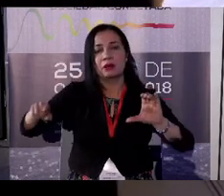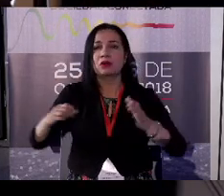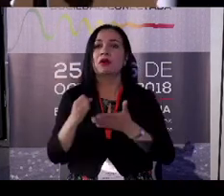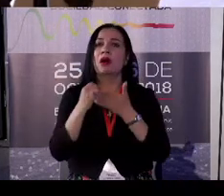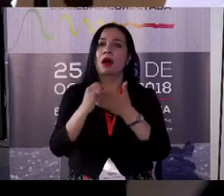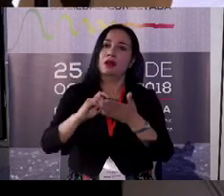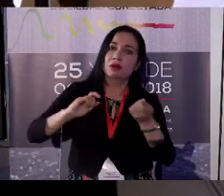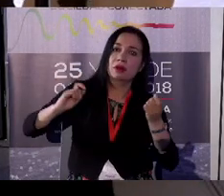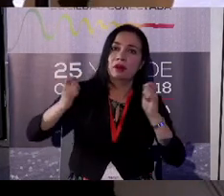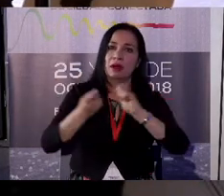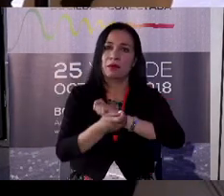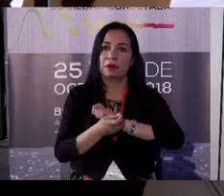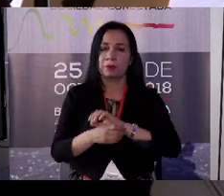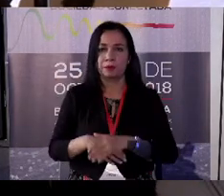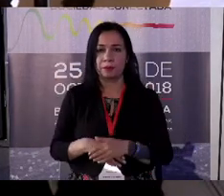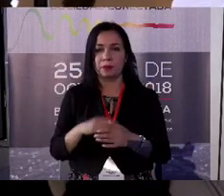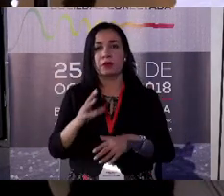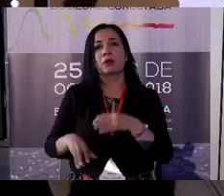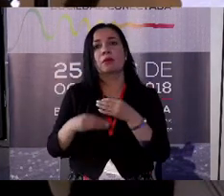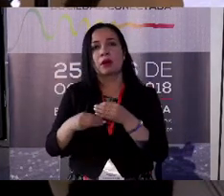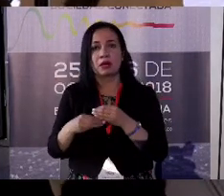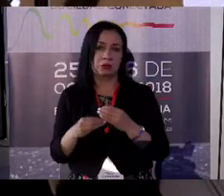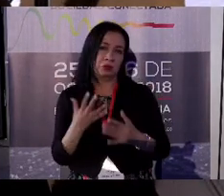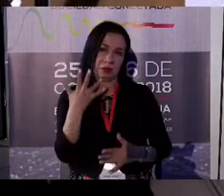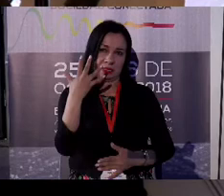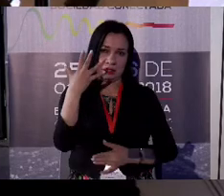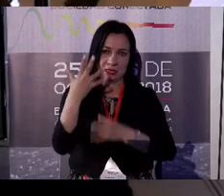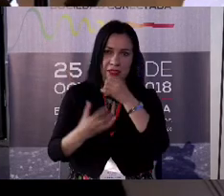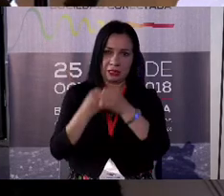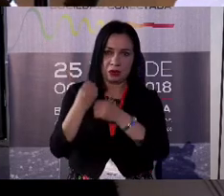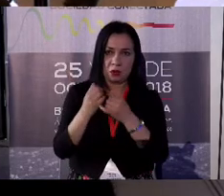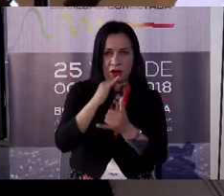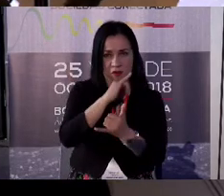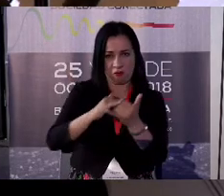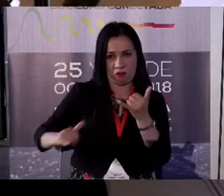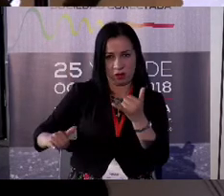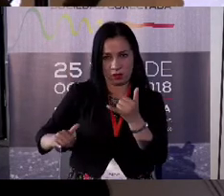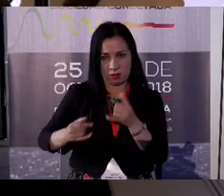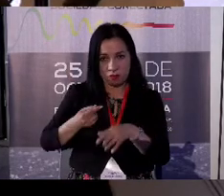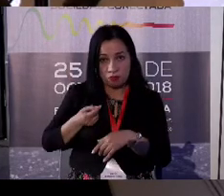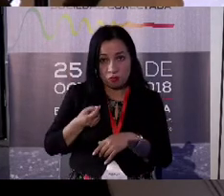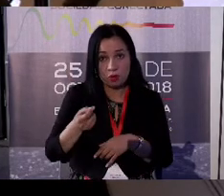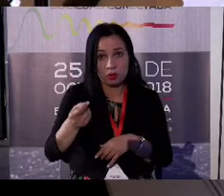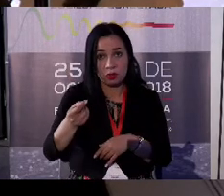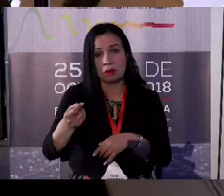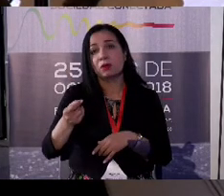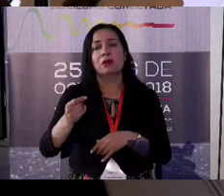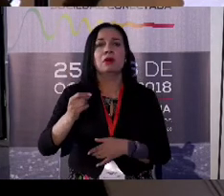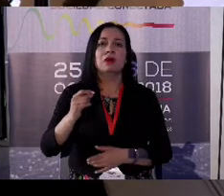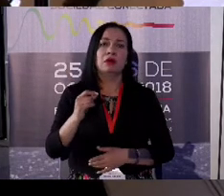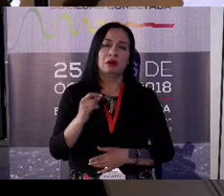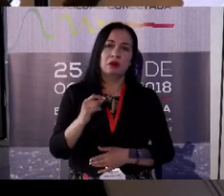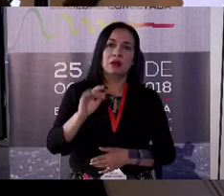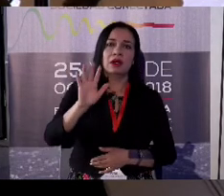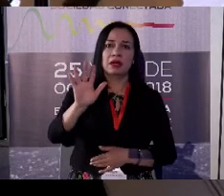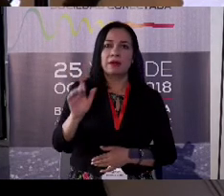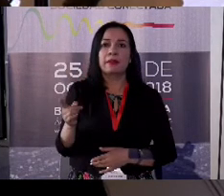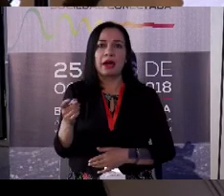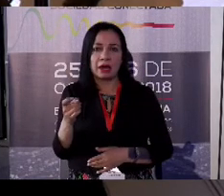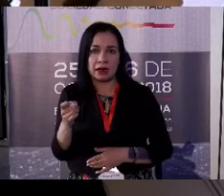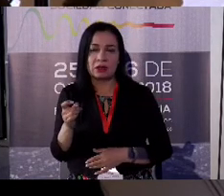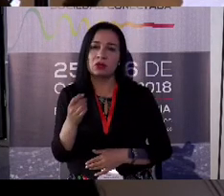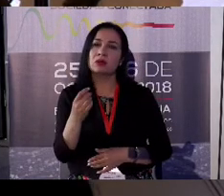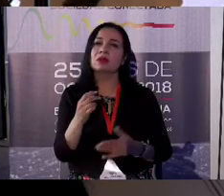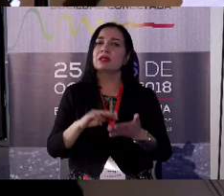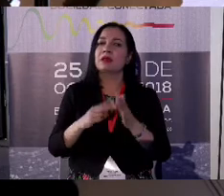finales del próximo quinquenio, quinta generación cursará el 20% del tráfico mundial de